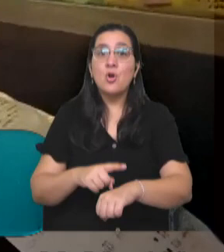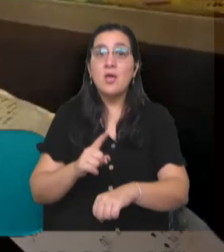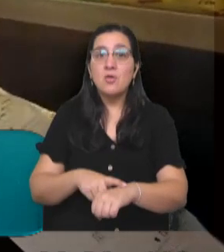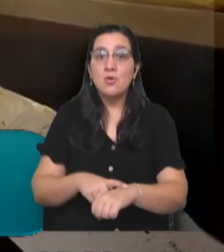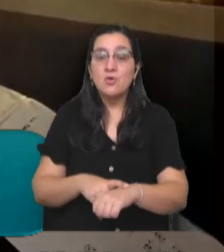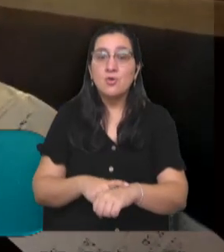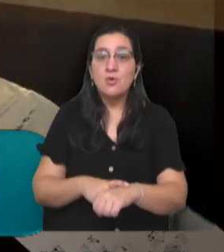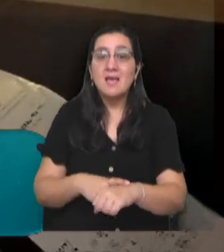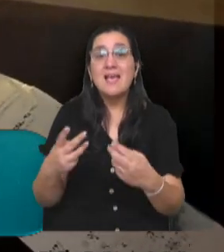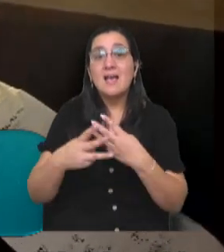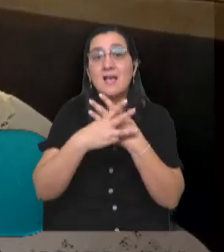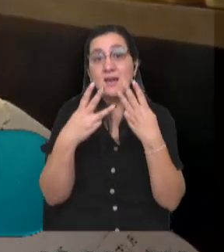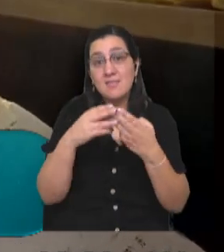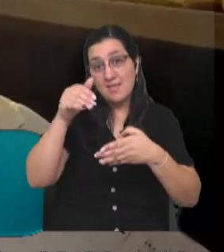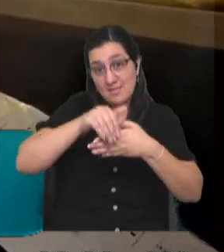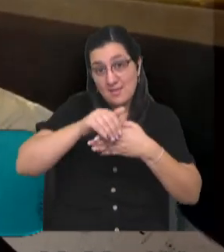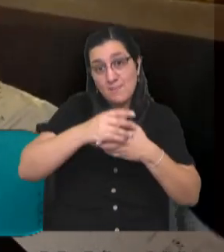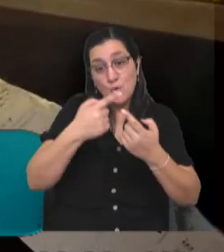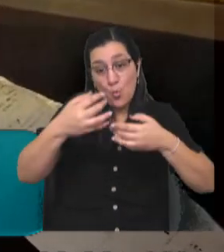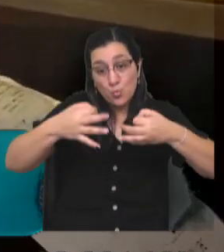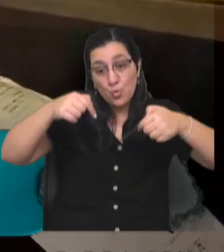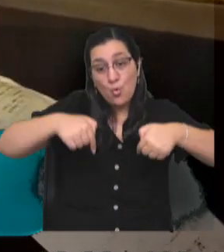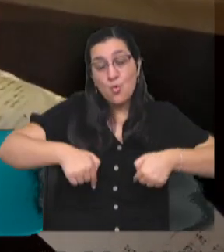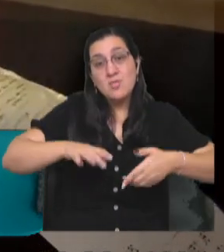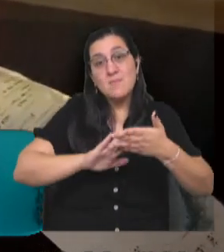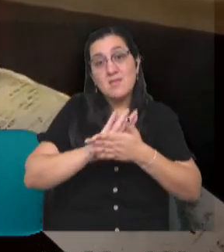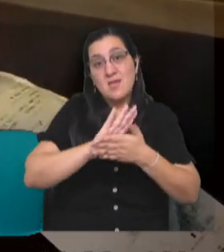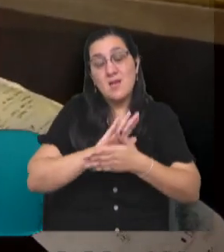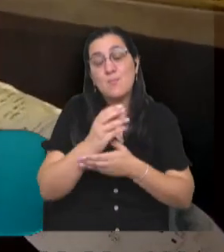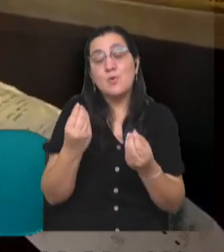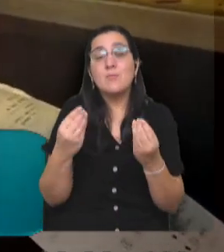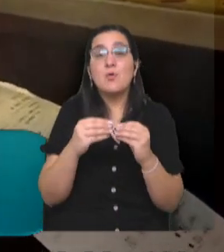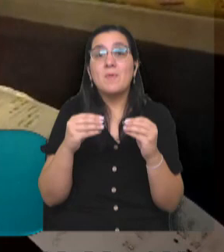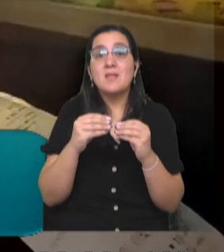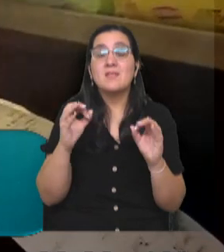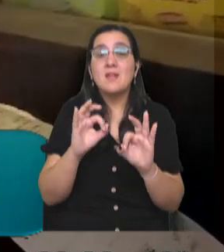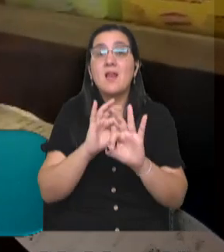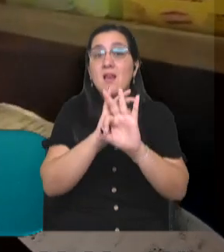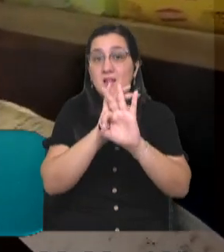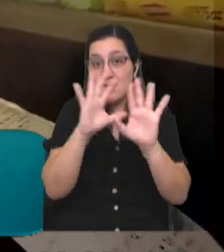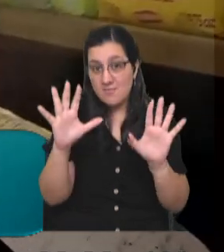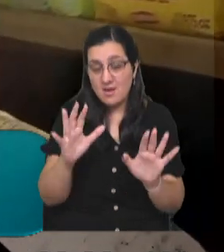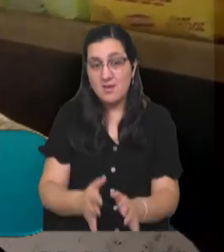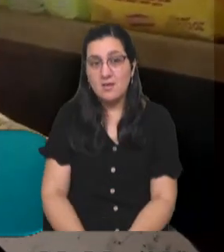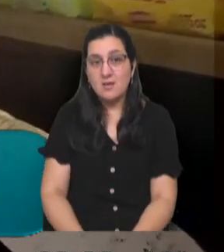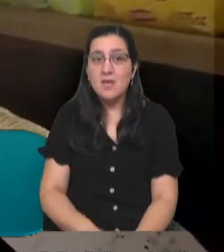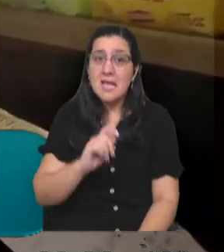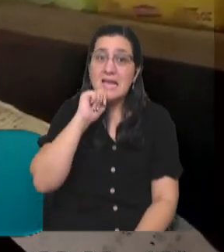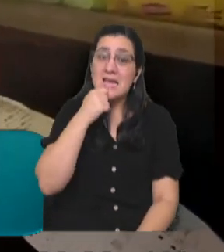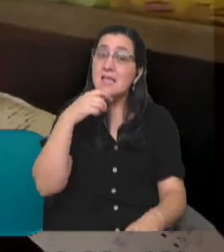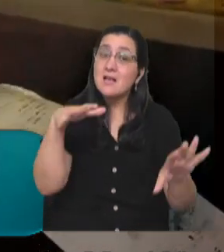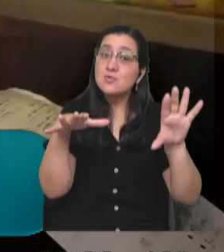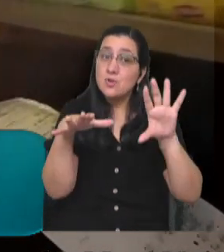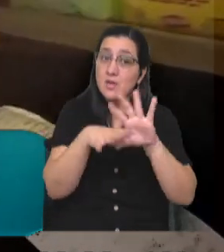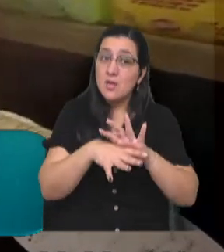Néstor? Por lo general estoy de tarde, pero hoy me tocó cubrir a la compañera que tiene libre. No se escucha. Mira usted, qué linda casualidad, porque